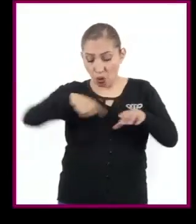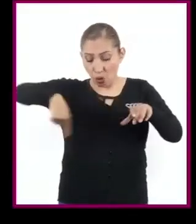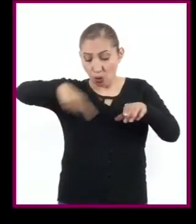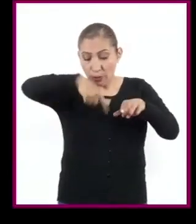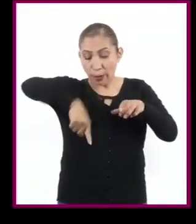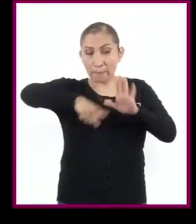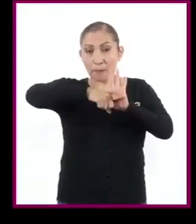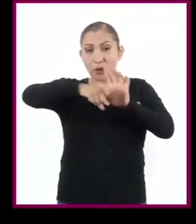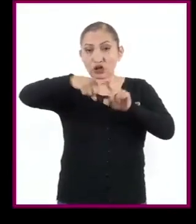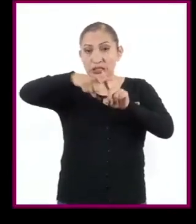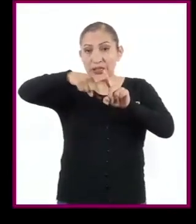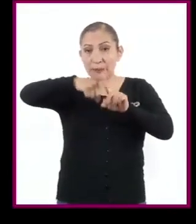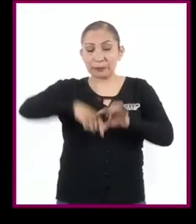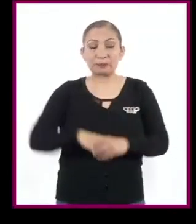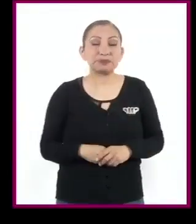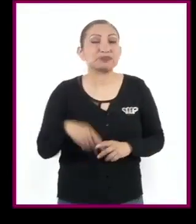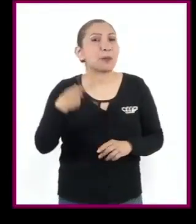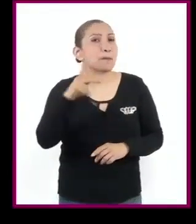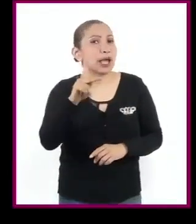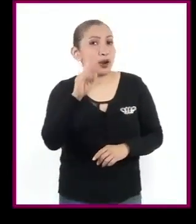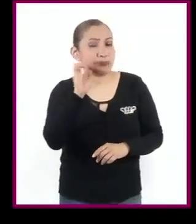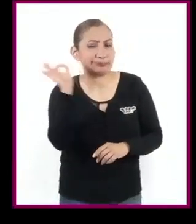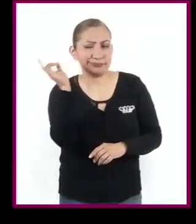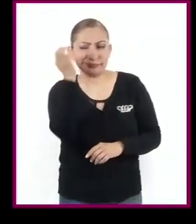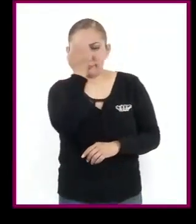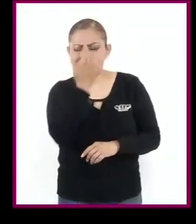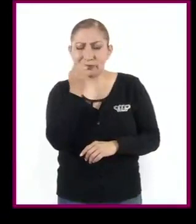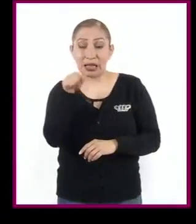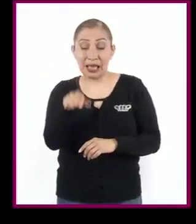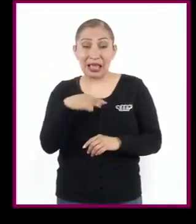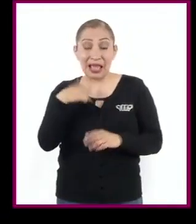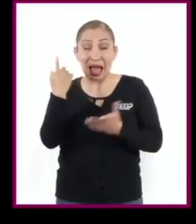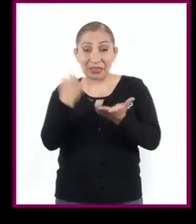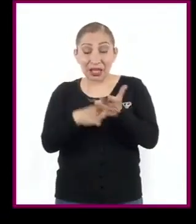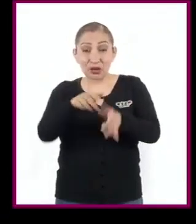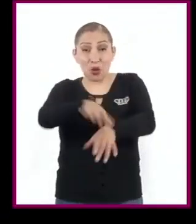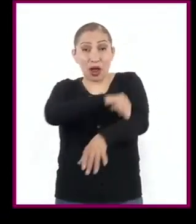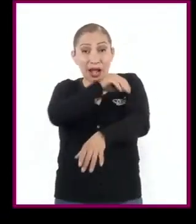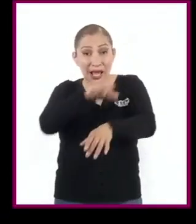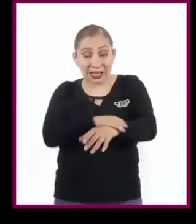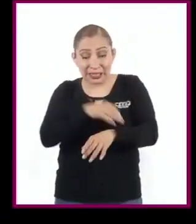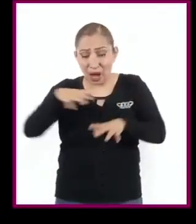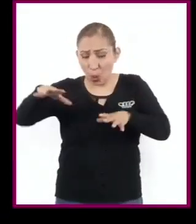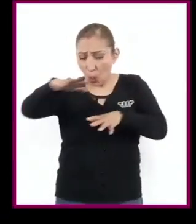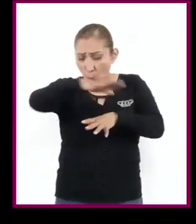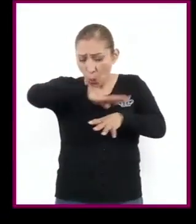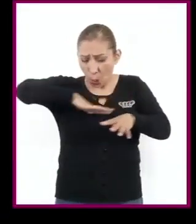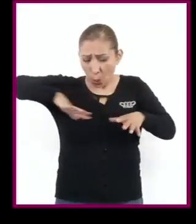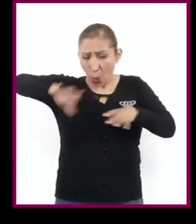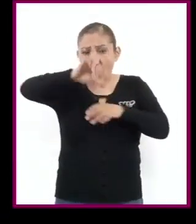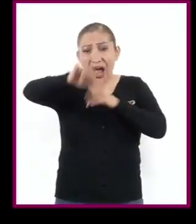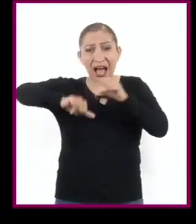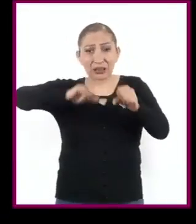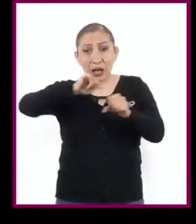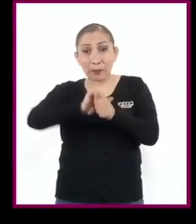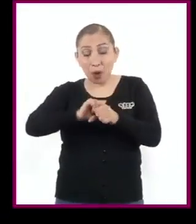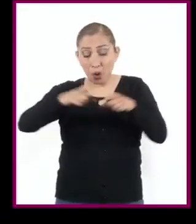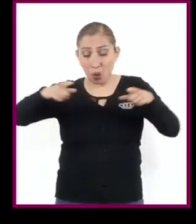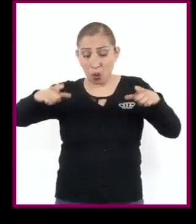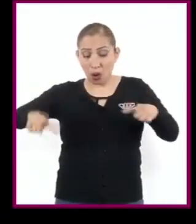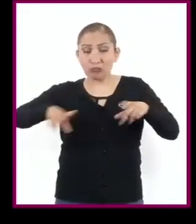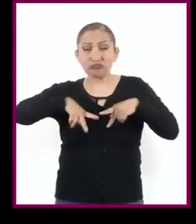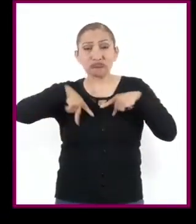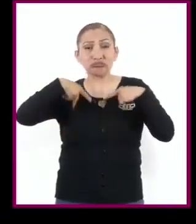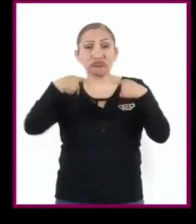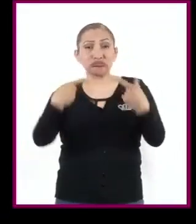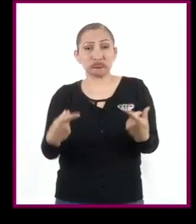cargada positivamente. Pero resulta que como la carga está distribuida por todo el átomo, el campo es muy